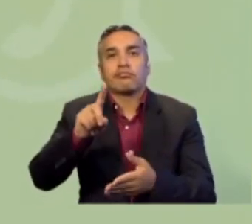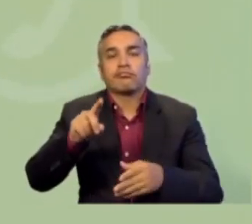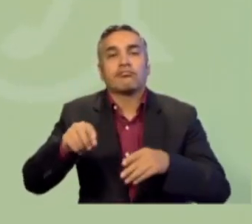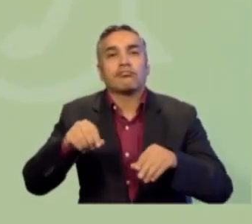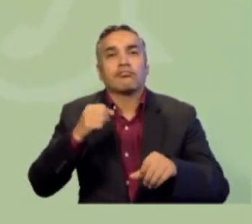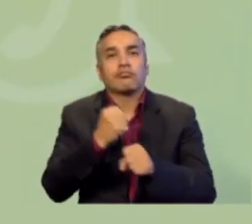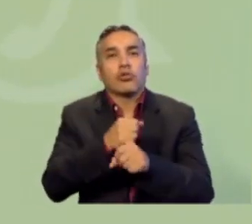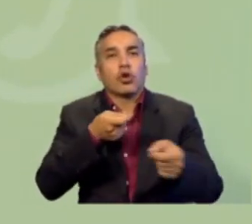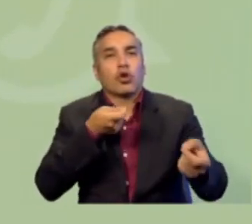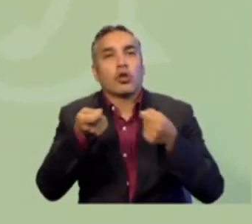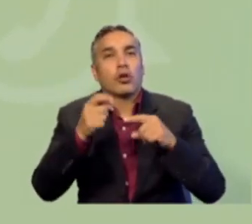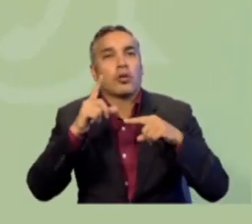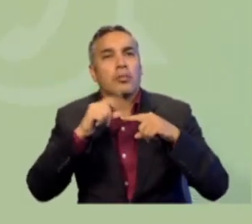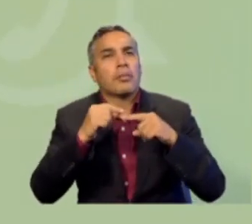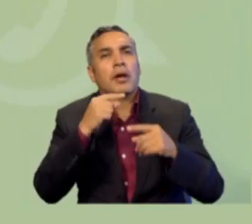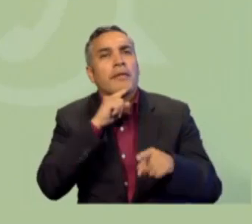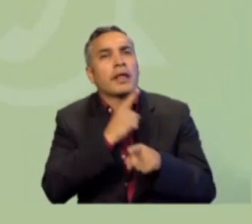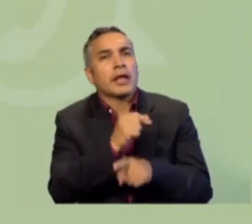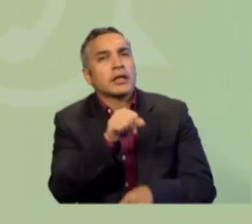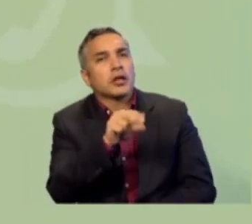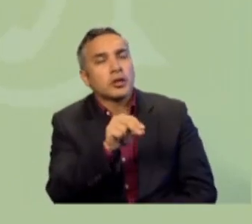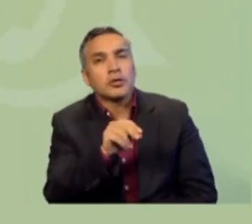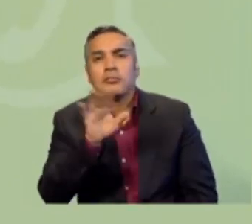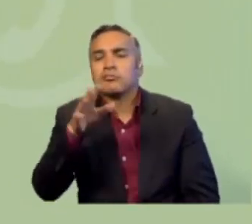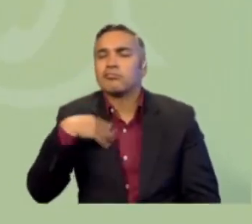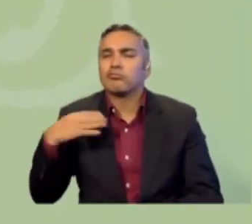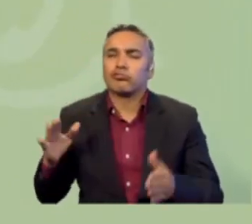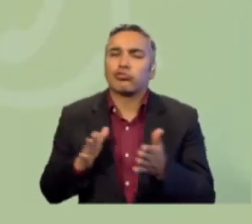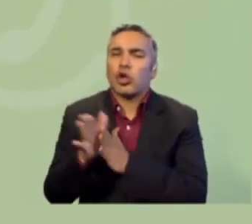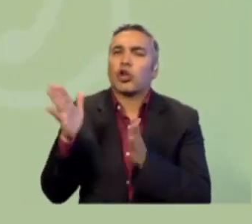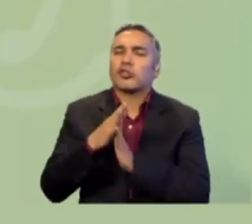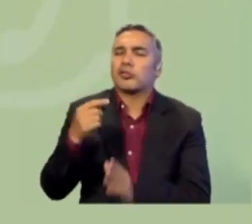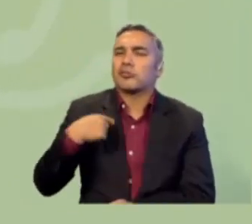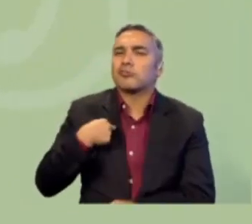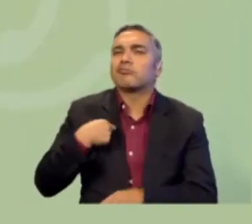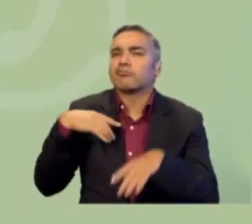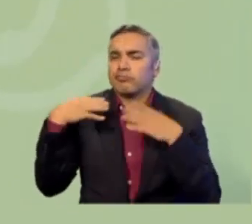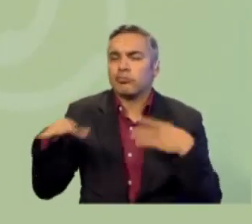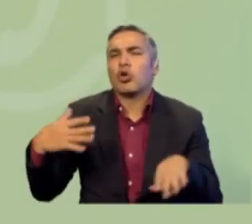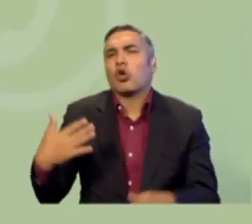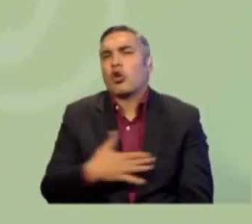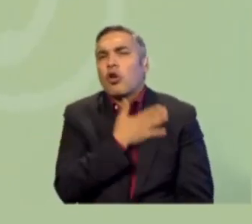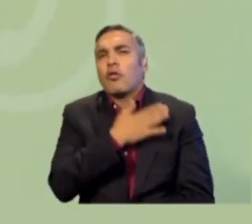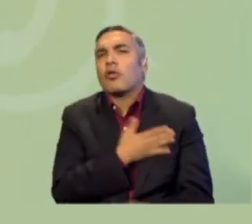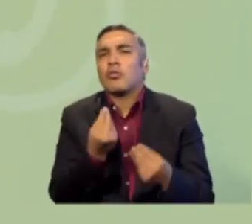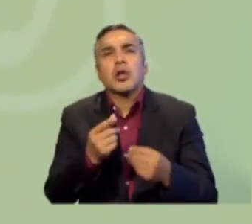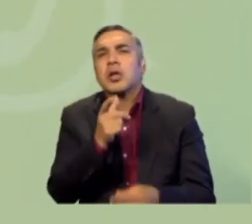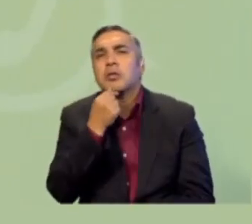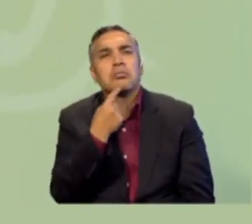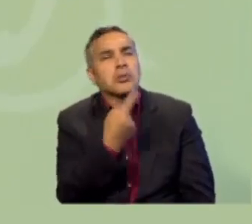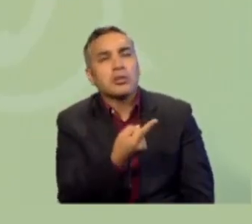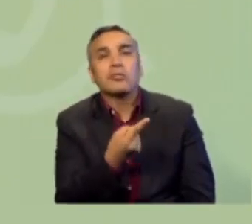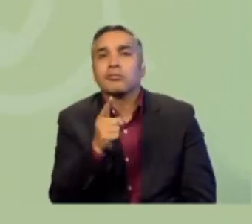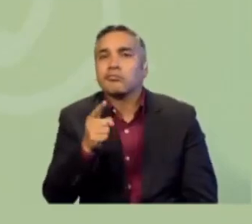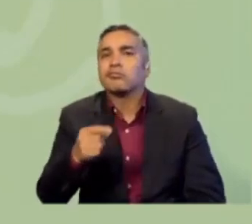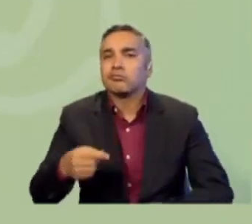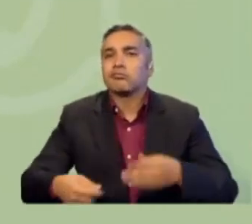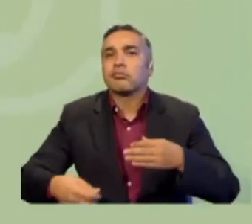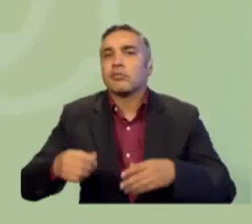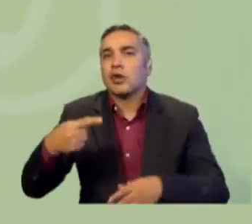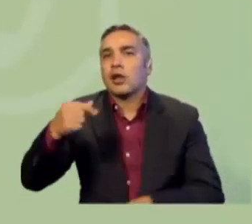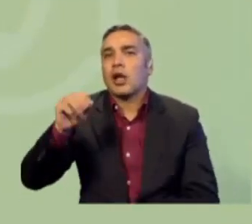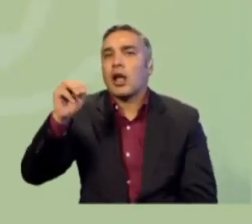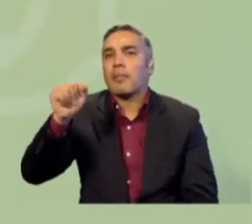agencia de control. Primo, ¿qué hay de cierto? Es mi socia, pana. Ella es de absoluta confianza. ¿Quién te dijo? Ella era jurídica de